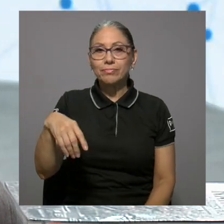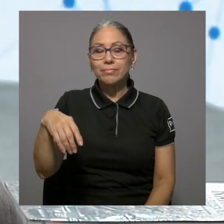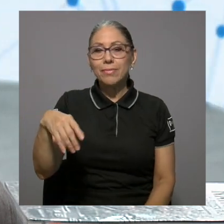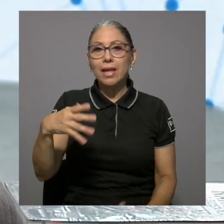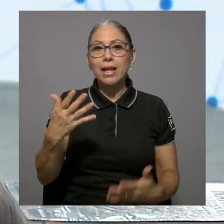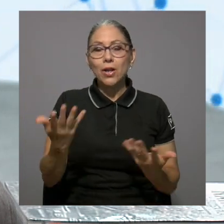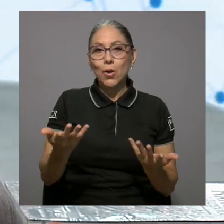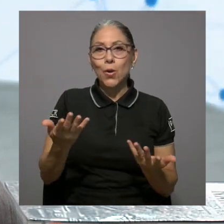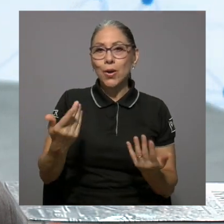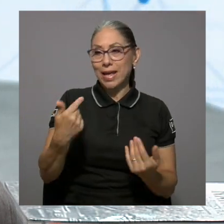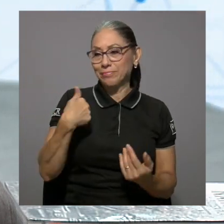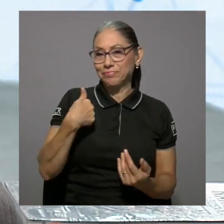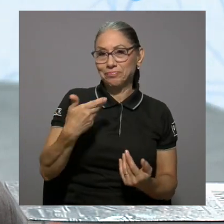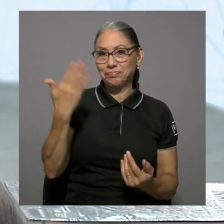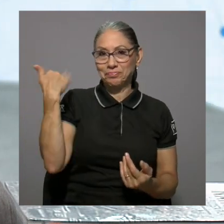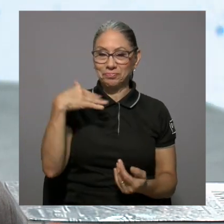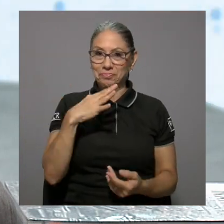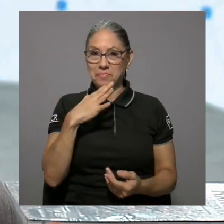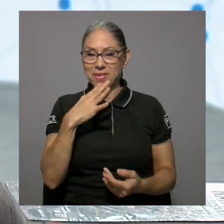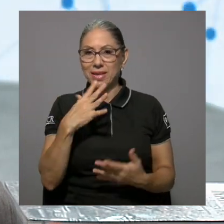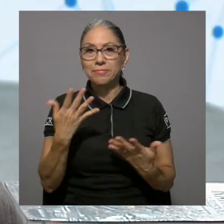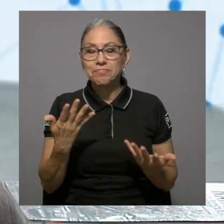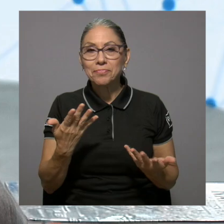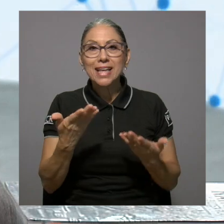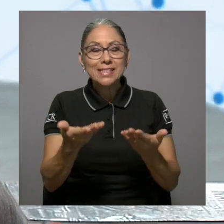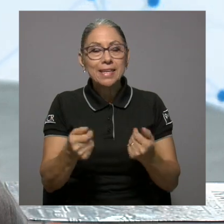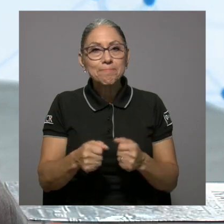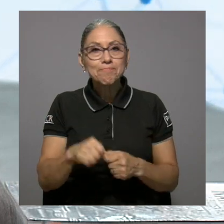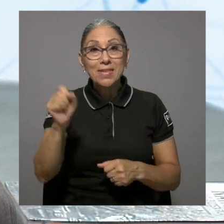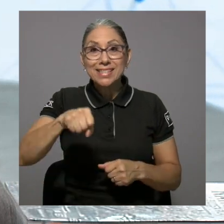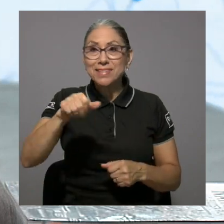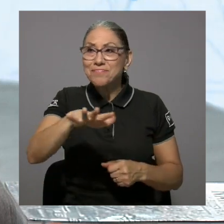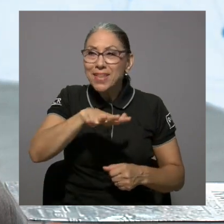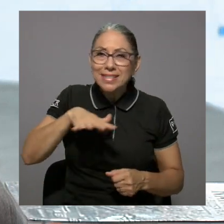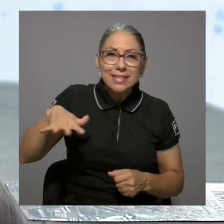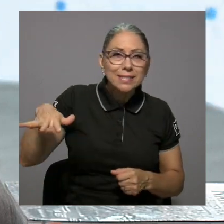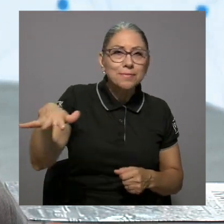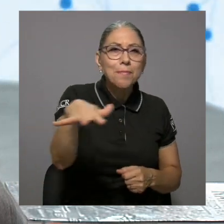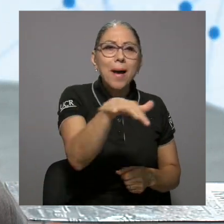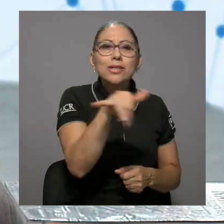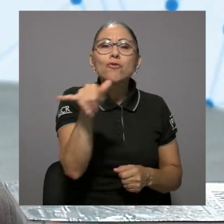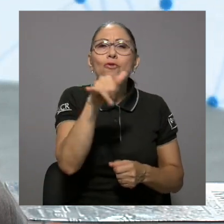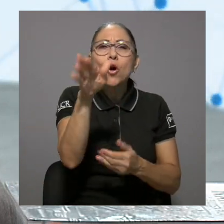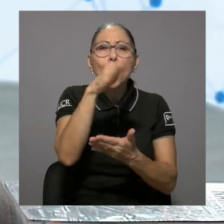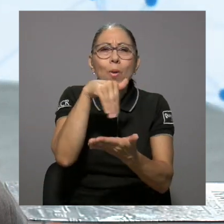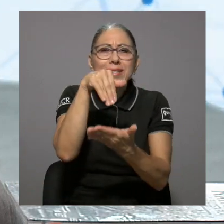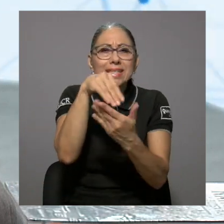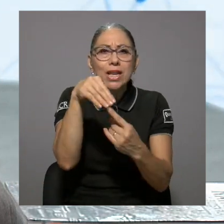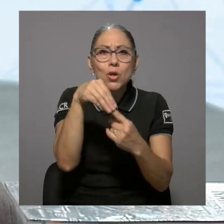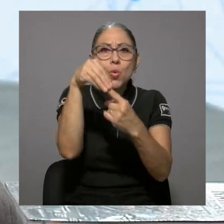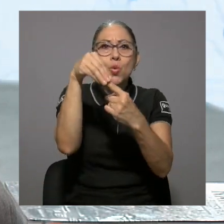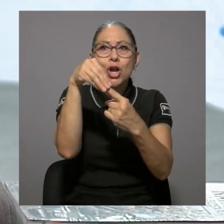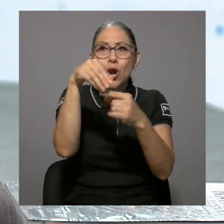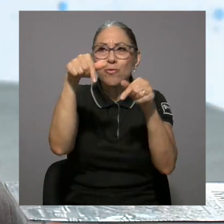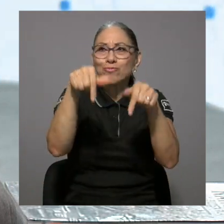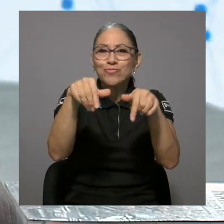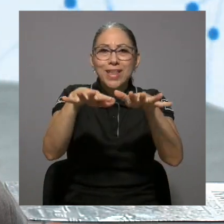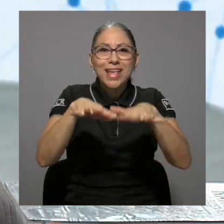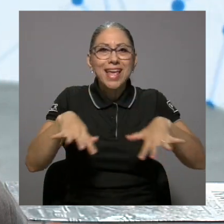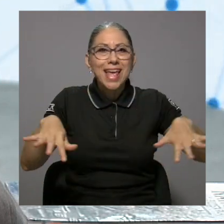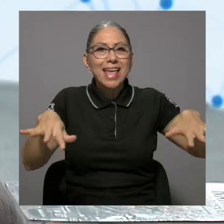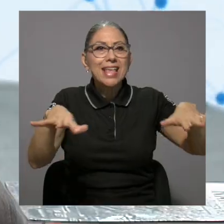estaba conversando es que sí, justamente ese espacio fue como ese núcleo espacial